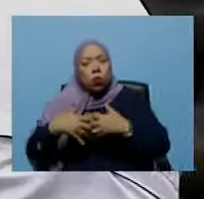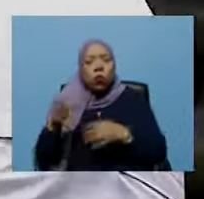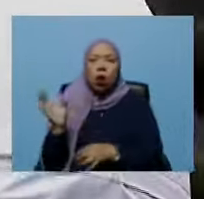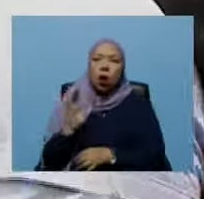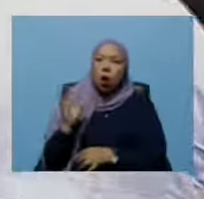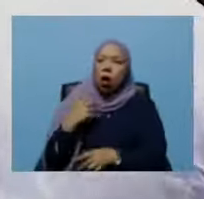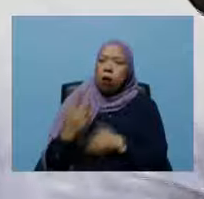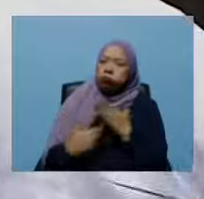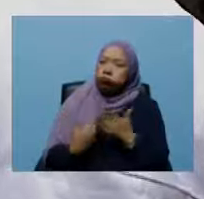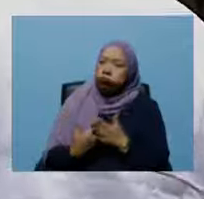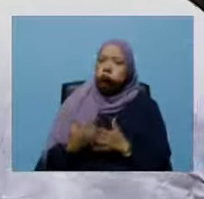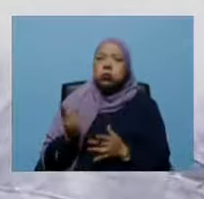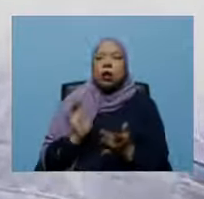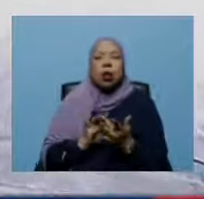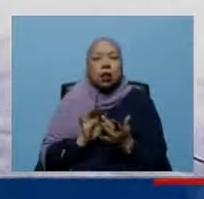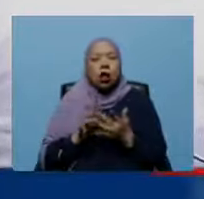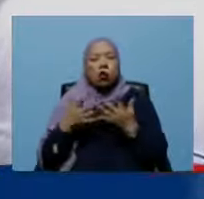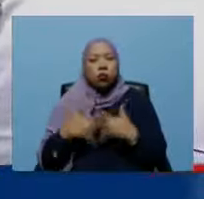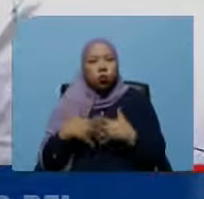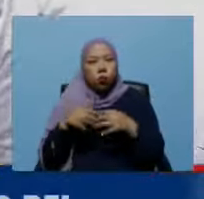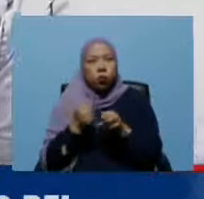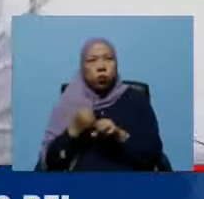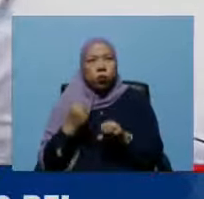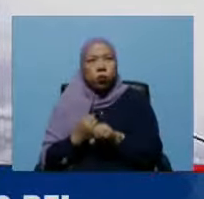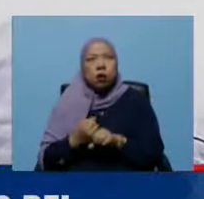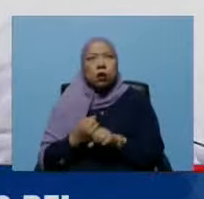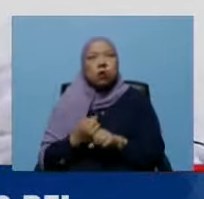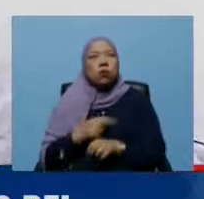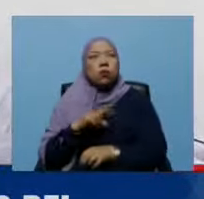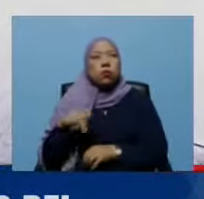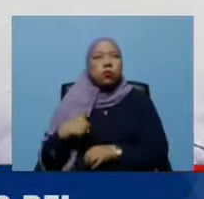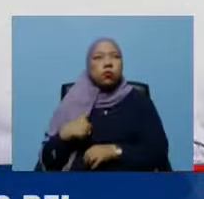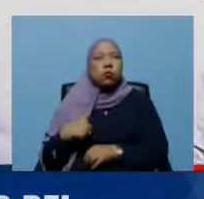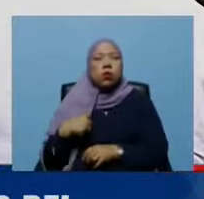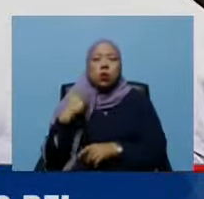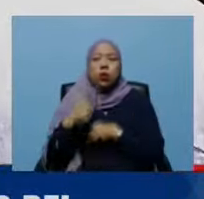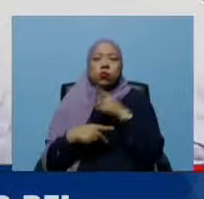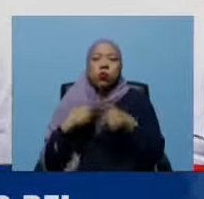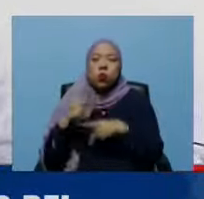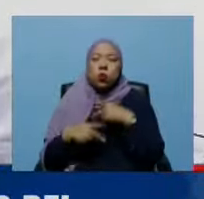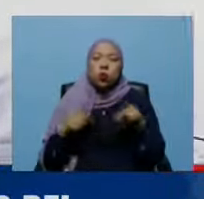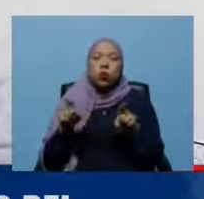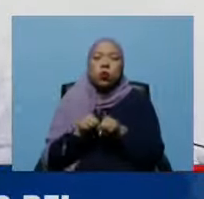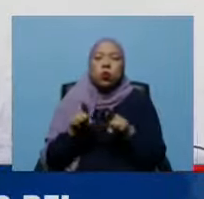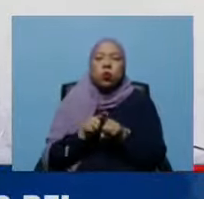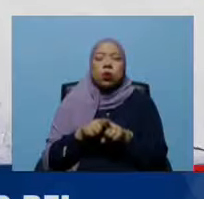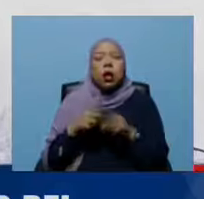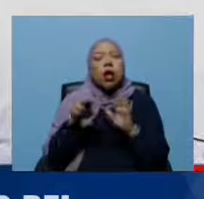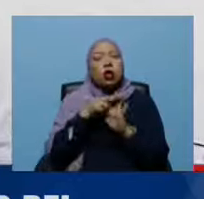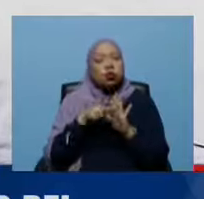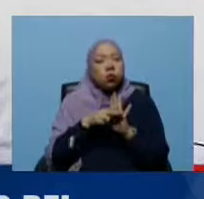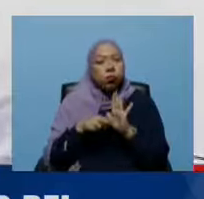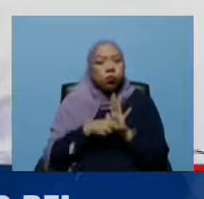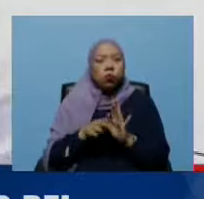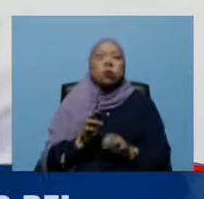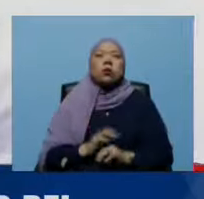la producción y directamente de la empresa que así lo produce, como ha sido su instrucción.